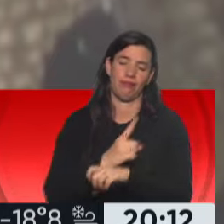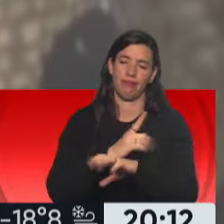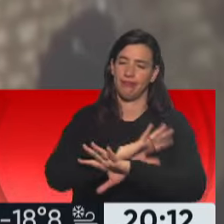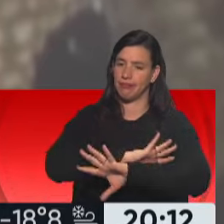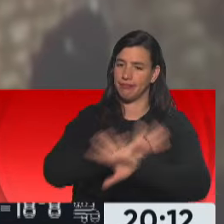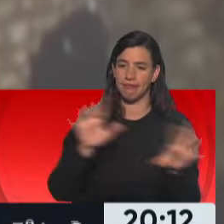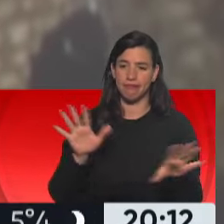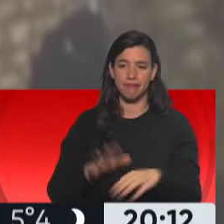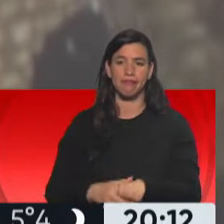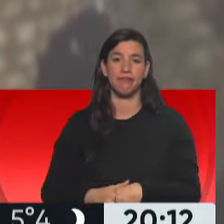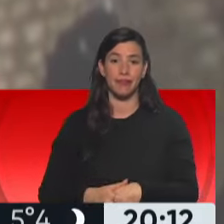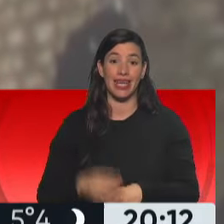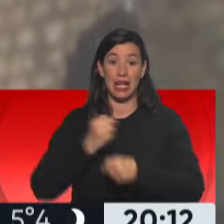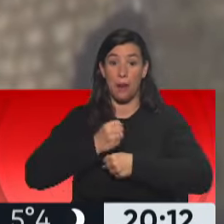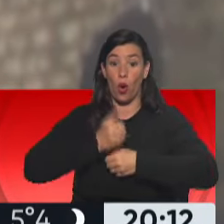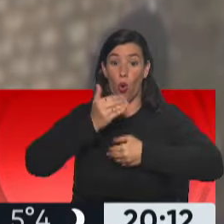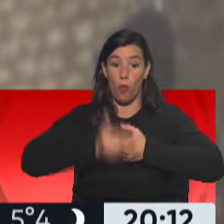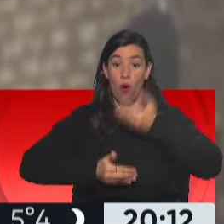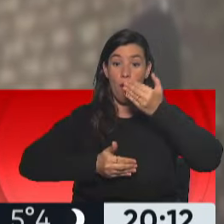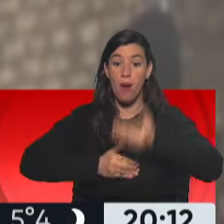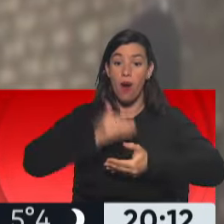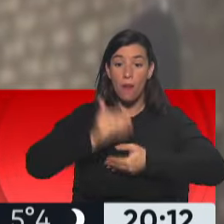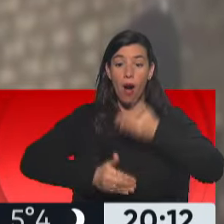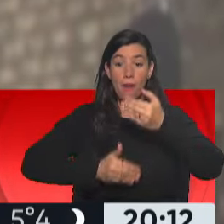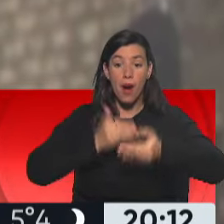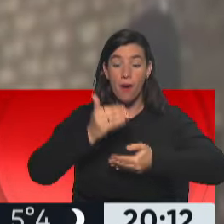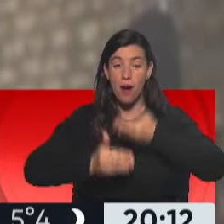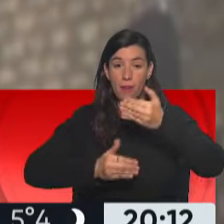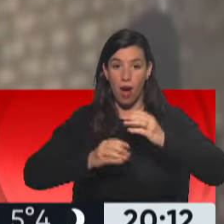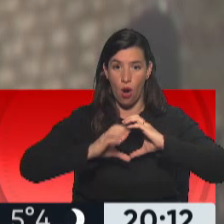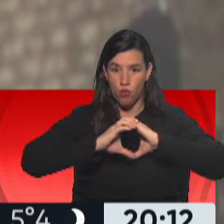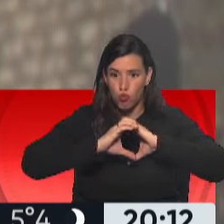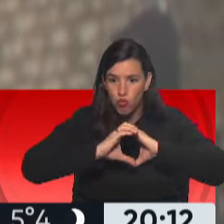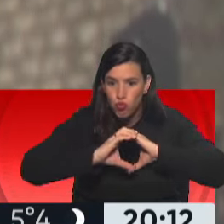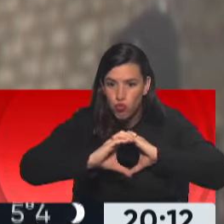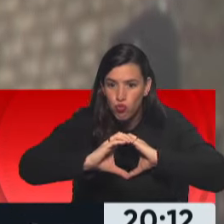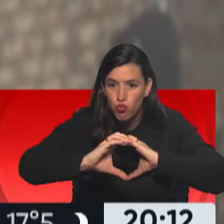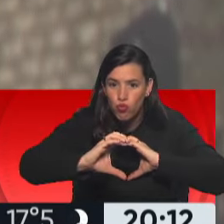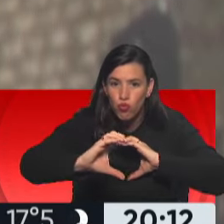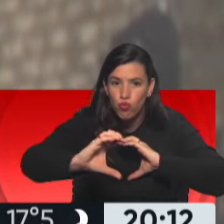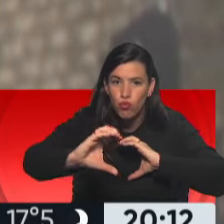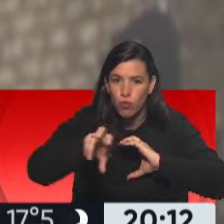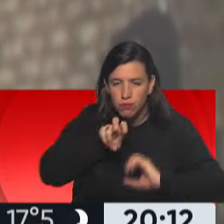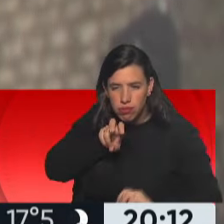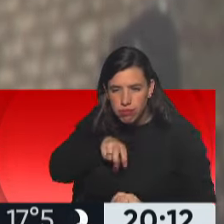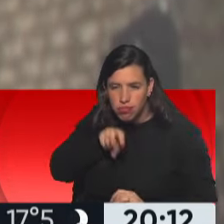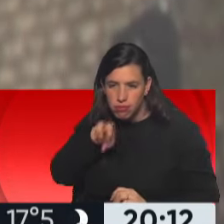fue avanzando y que a medida que iban avanzando, obviamente tuvieron que empezar a